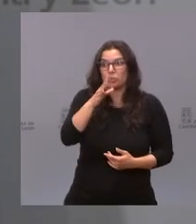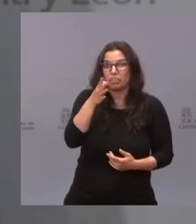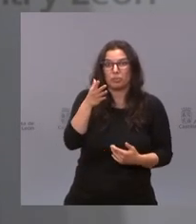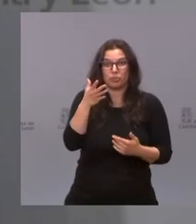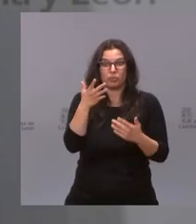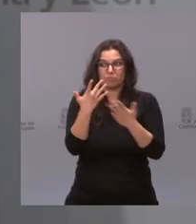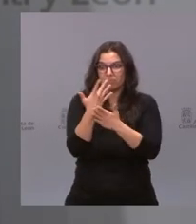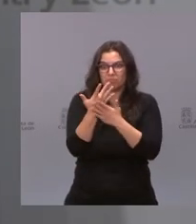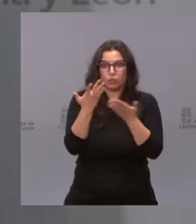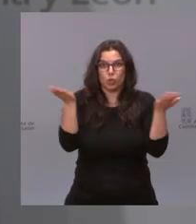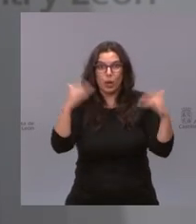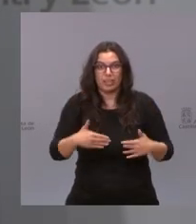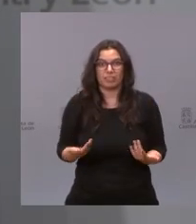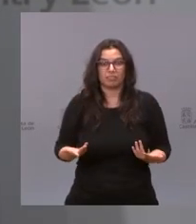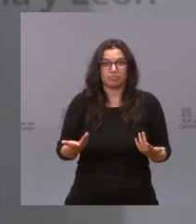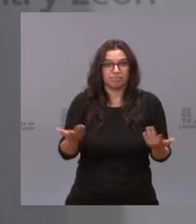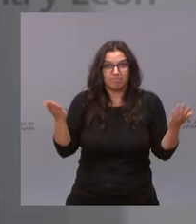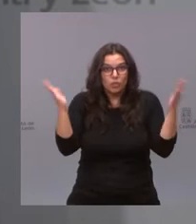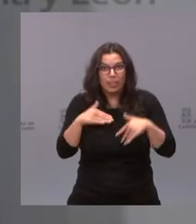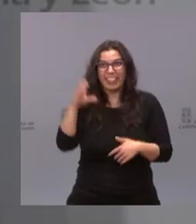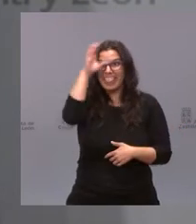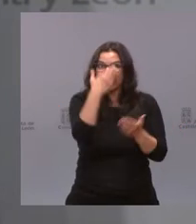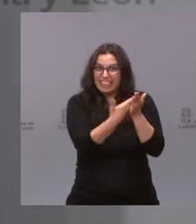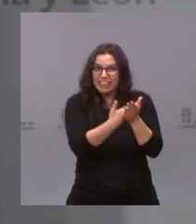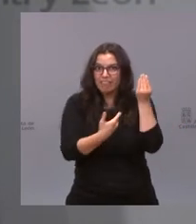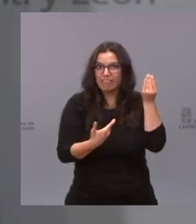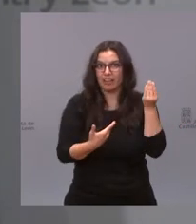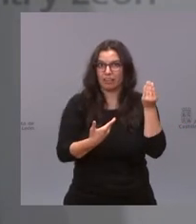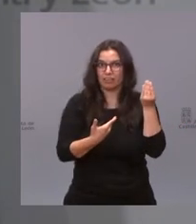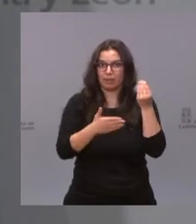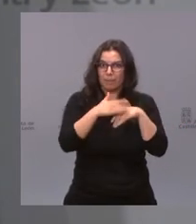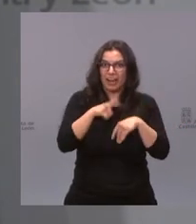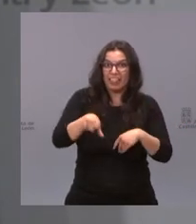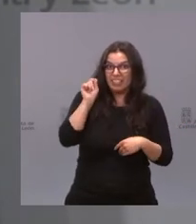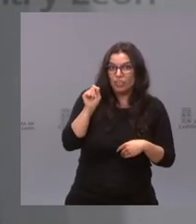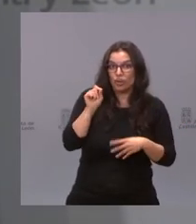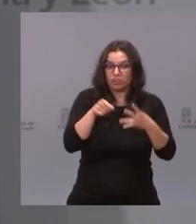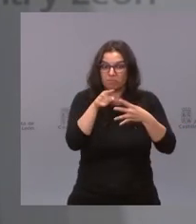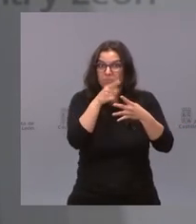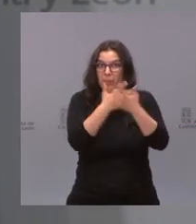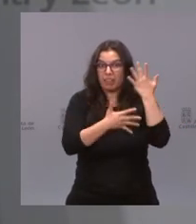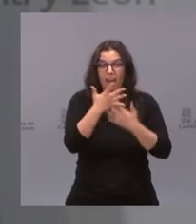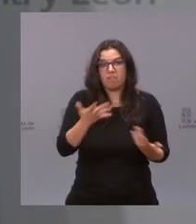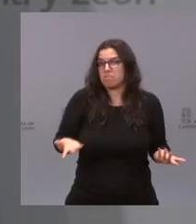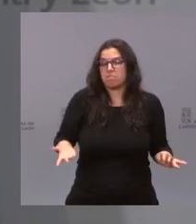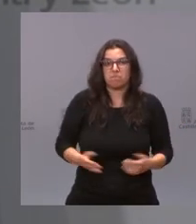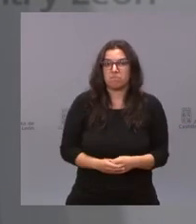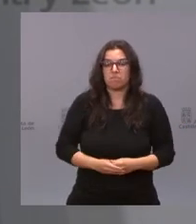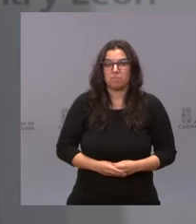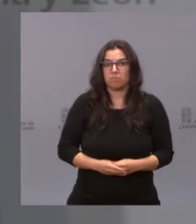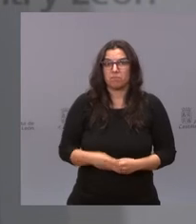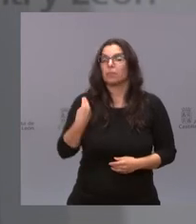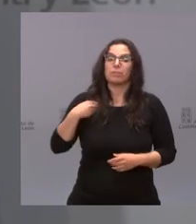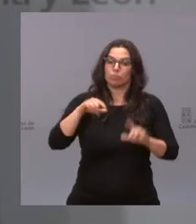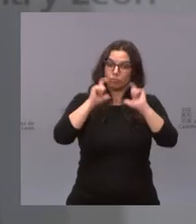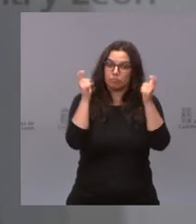argumentación. No hay ninguna argumentación científica que sostenga esa decisión. La ponencia de vacunas aprobó por